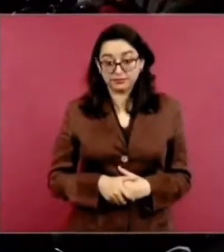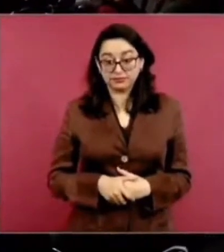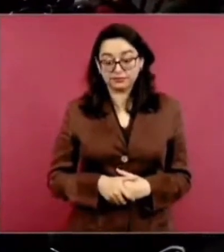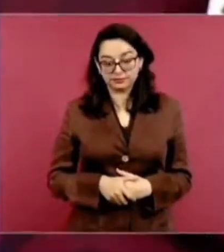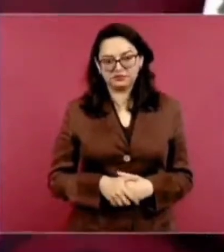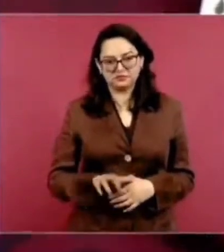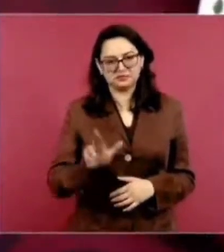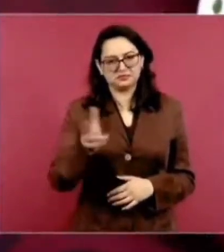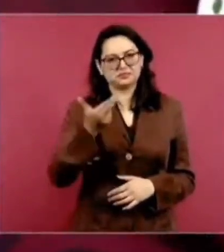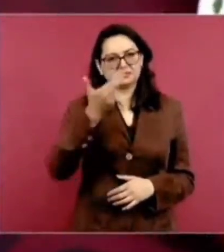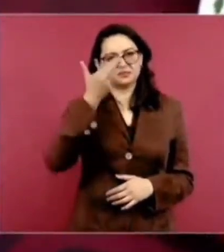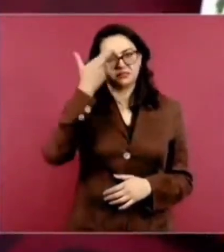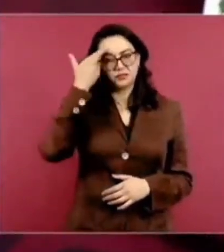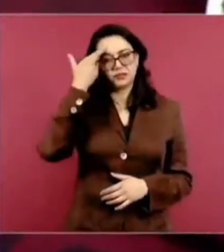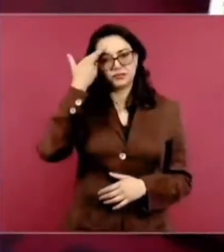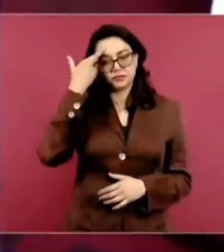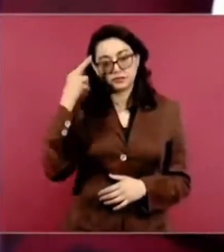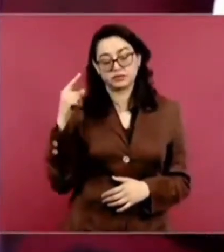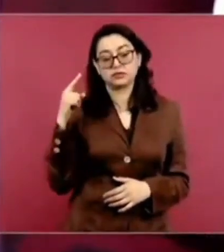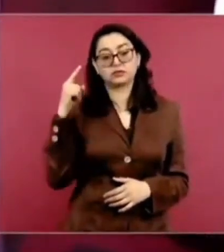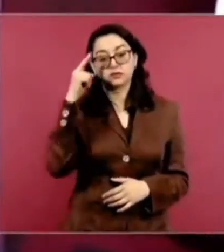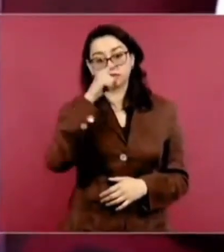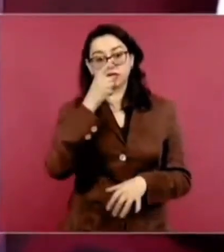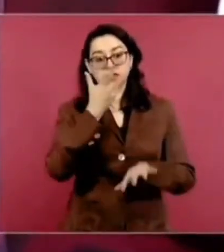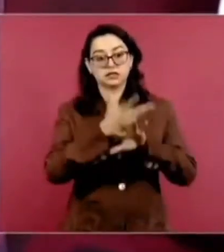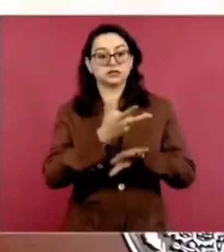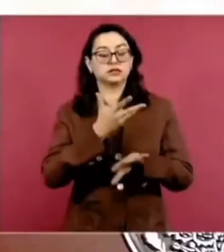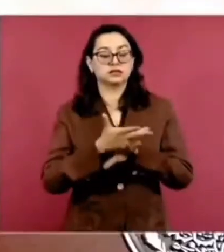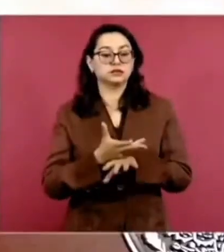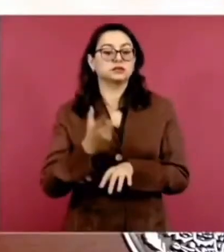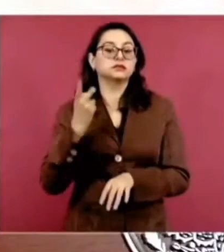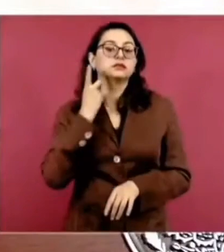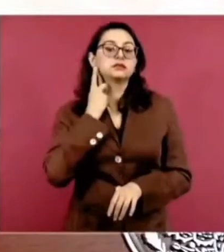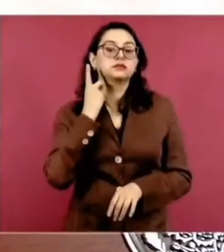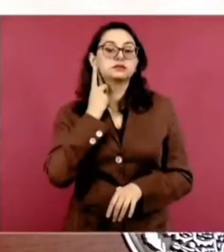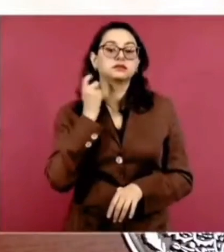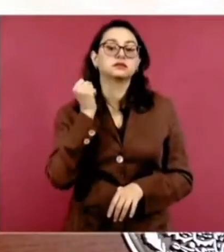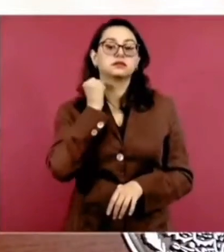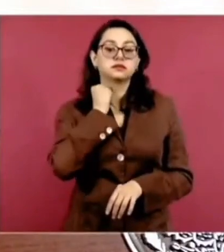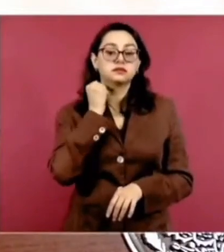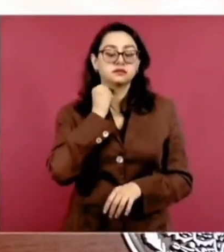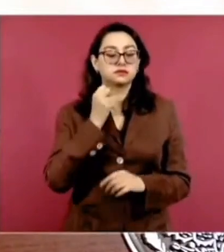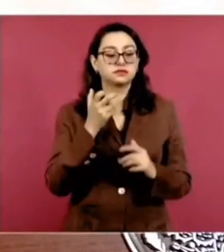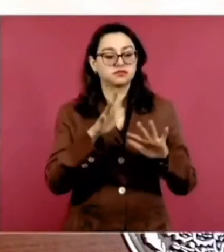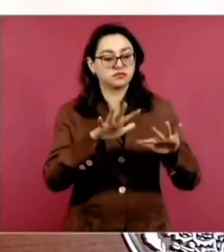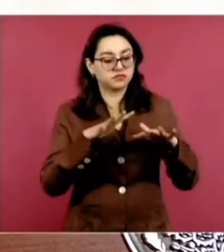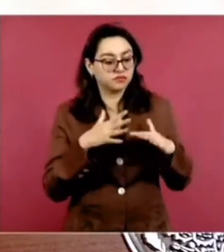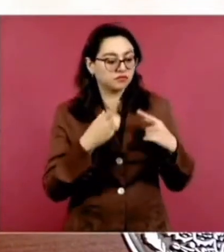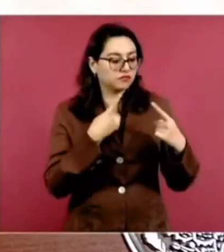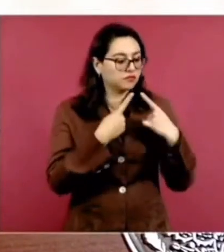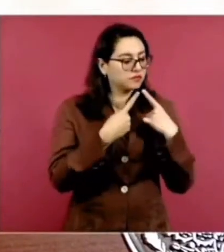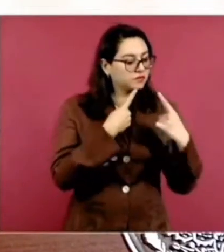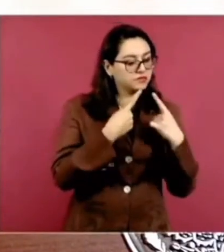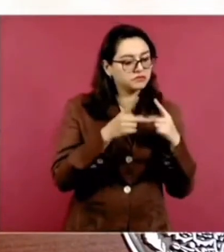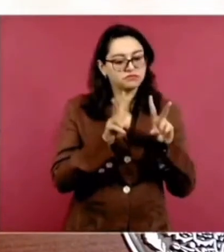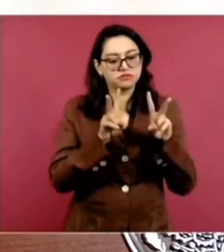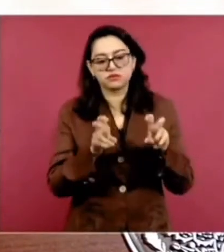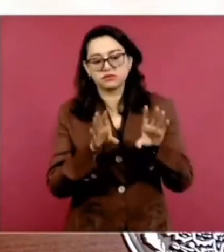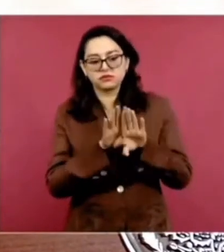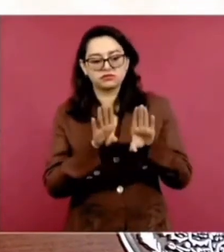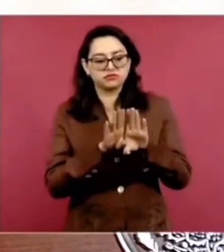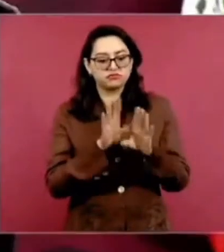Unidos un plan para la creación de infraestructura en ese país, aun